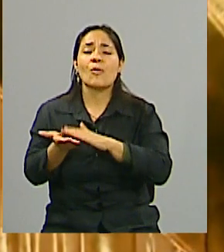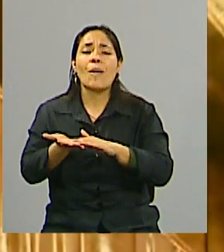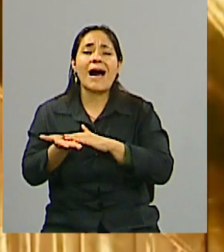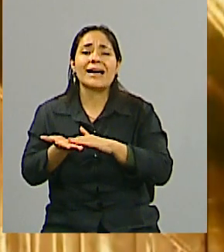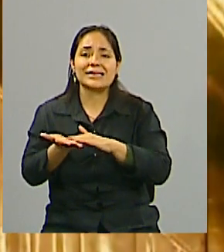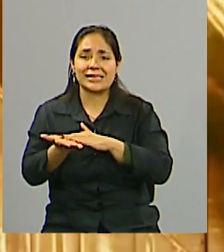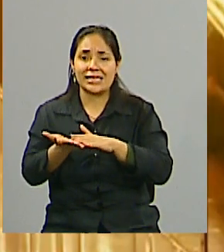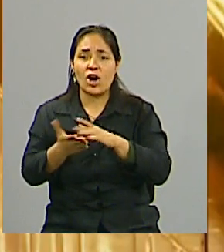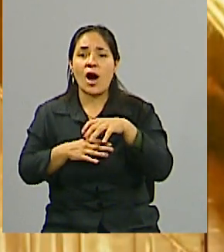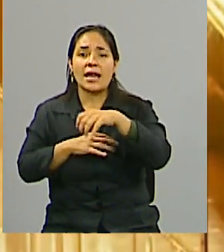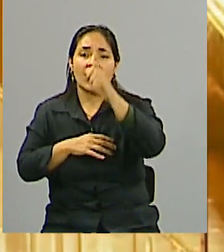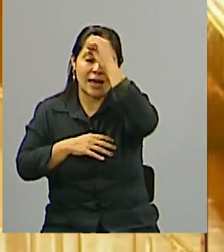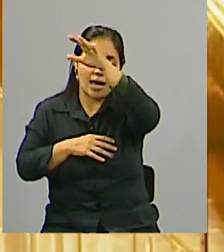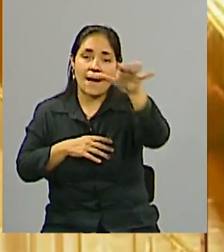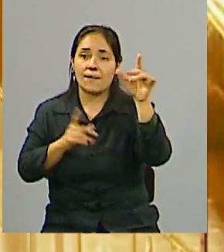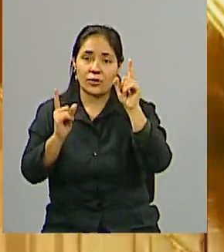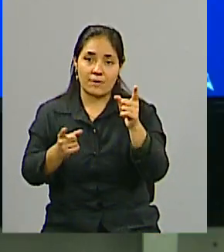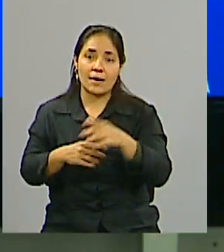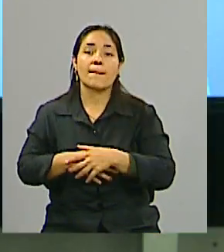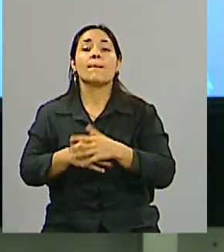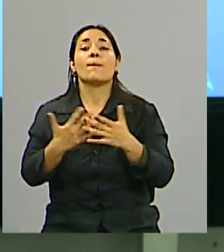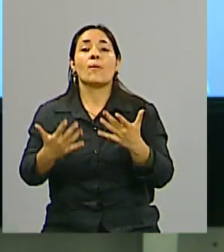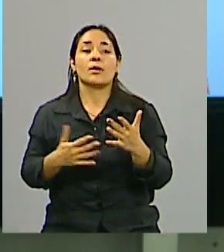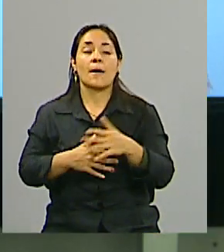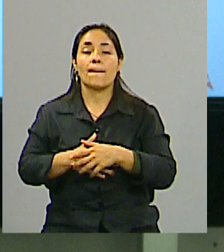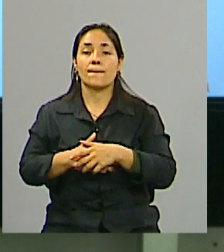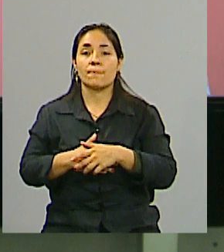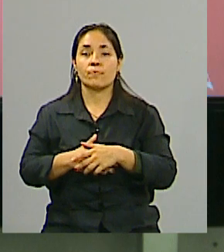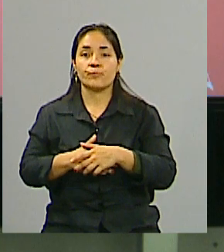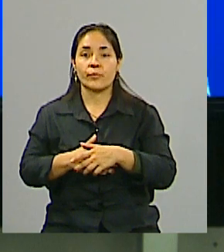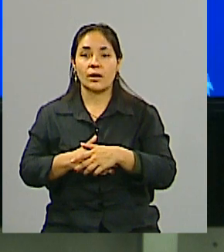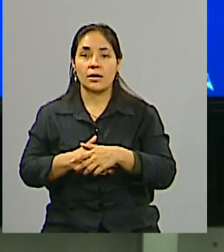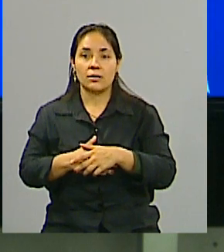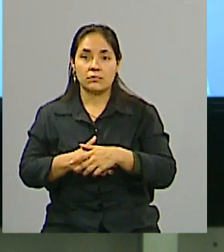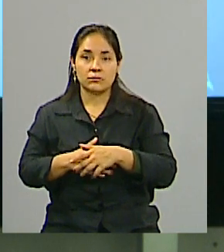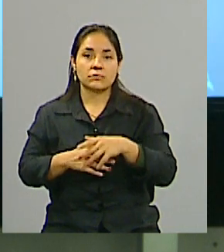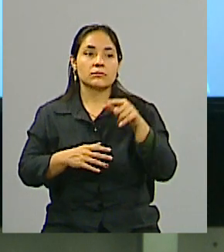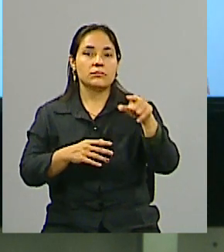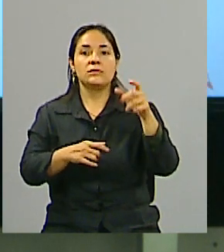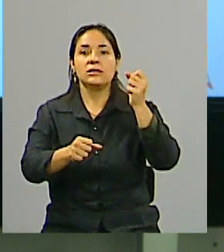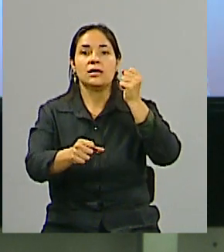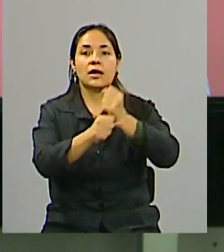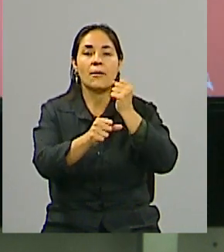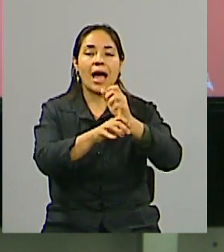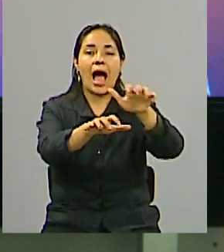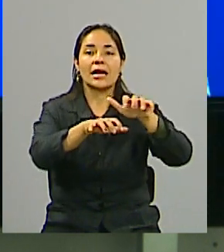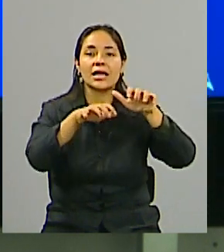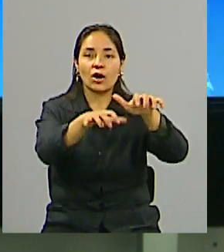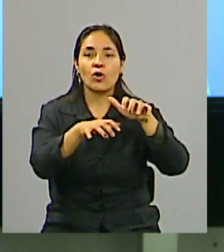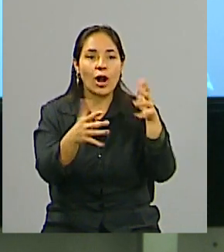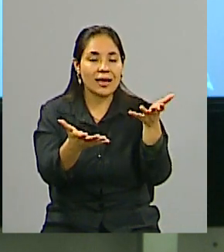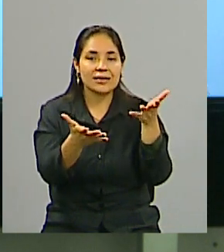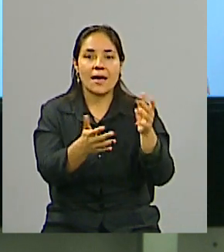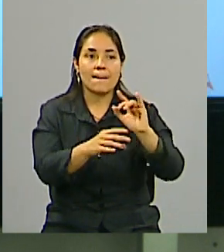necesita el área rural, ¿no? Porque también nosotros decimos fortalecer la actividad agrícola primaria, pero ¿con qué servicios, con qué hospitales, con